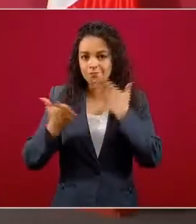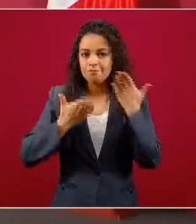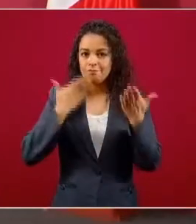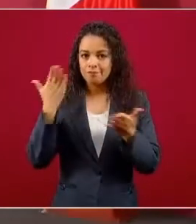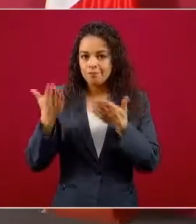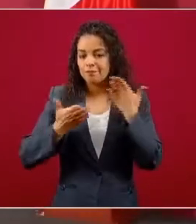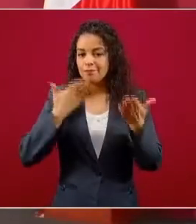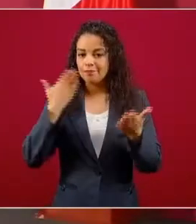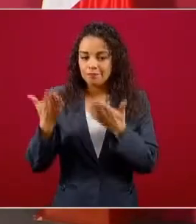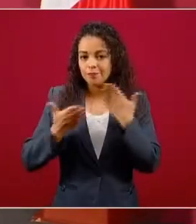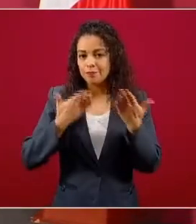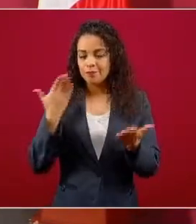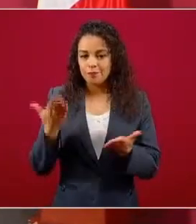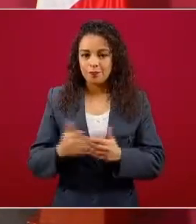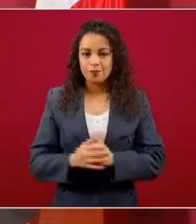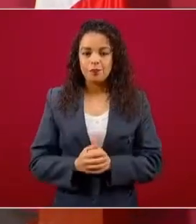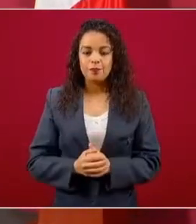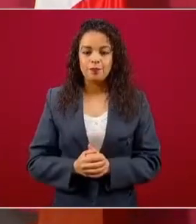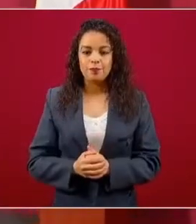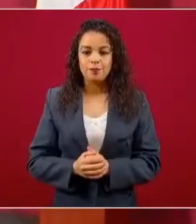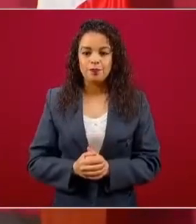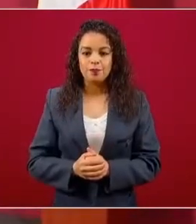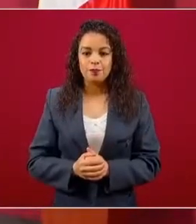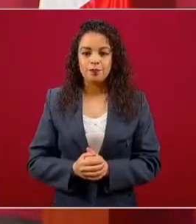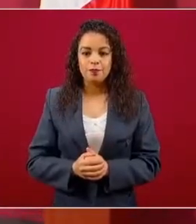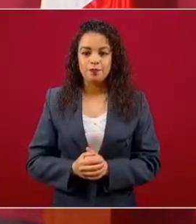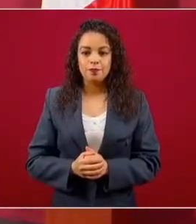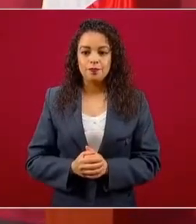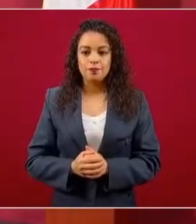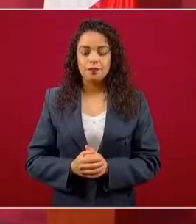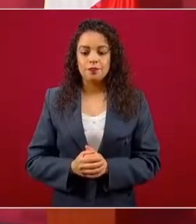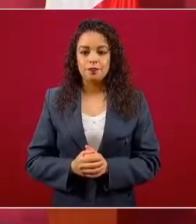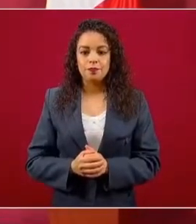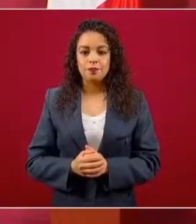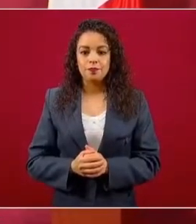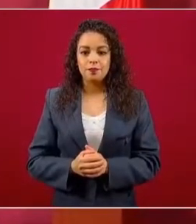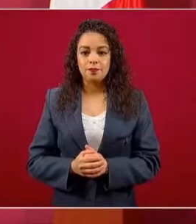desde qué llegamos al gobierno